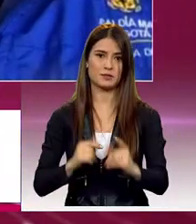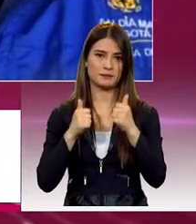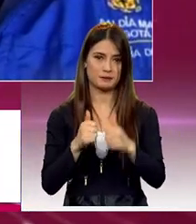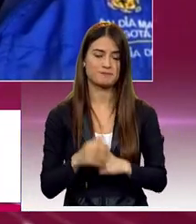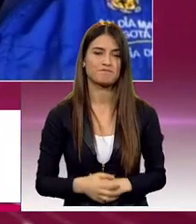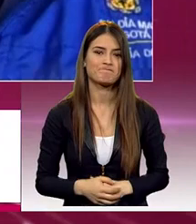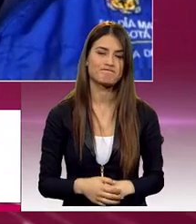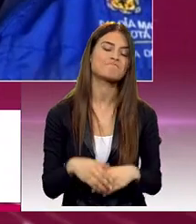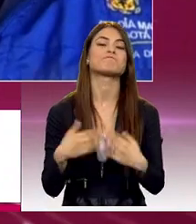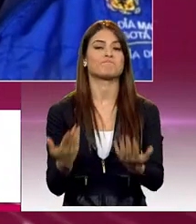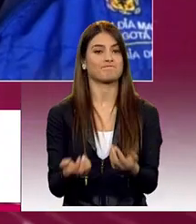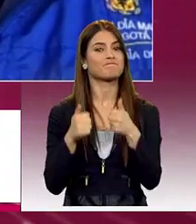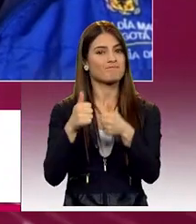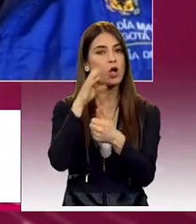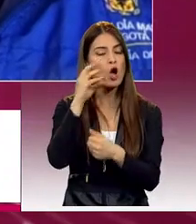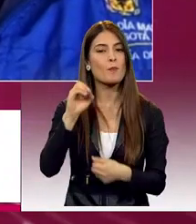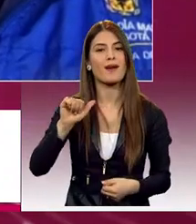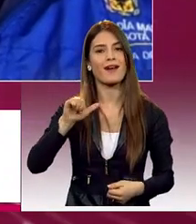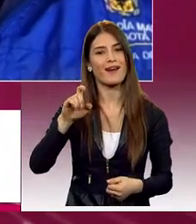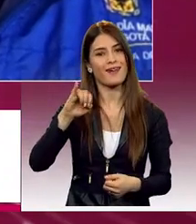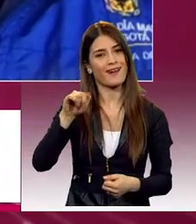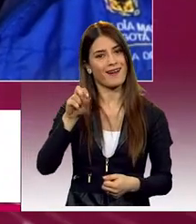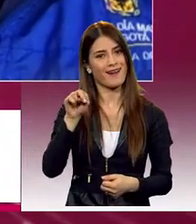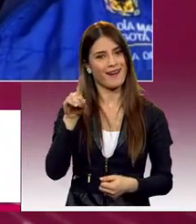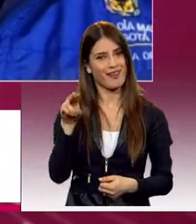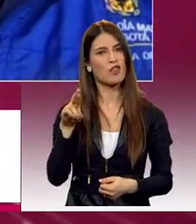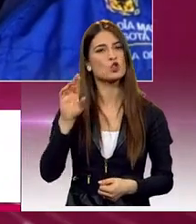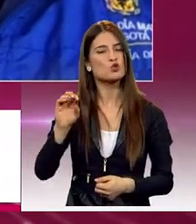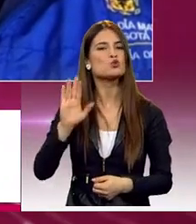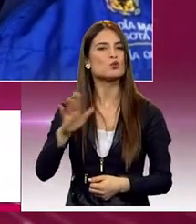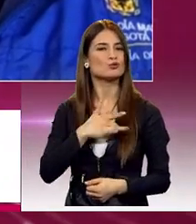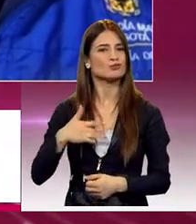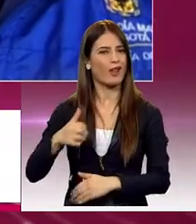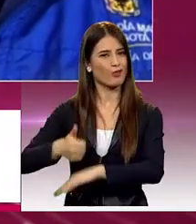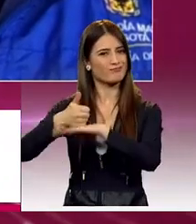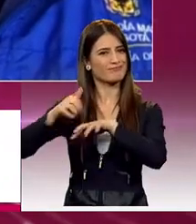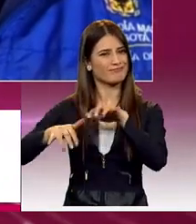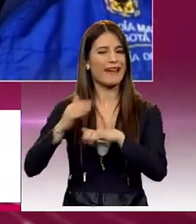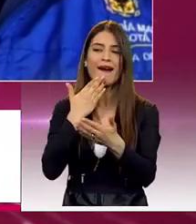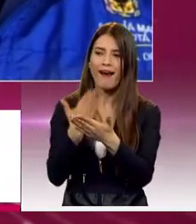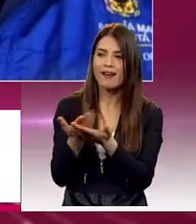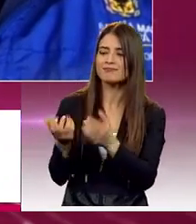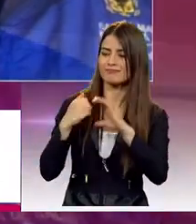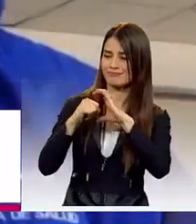Secretario de Salud Alejandro Gómez, gracias por haber estado con nosotros aquí en Noticias Capital. Feliz tarde.